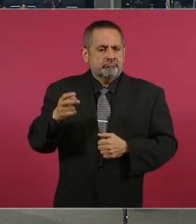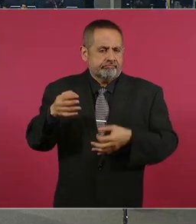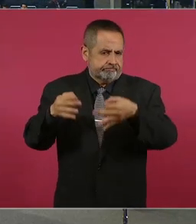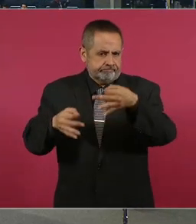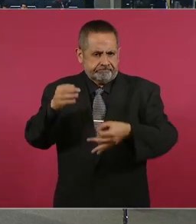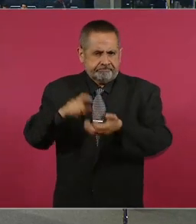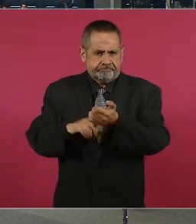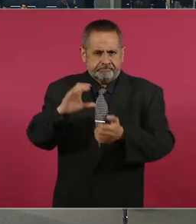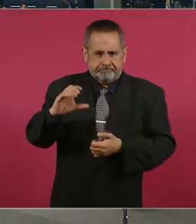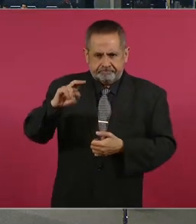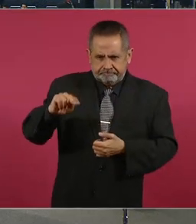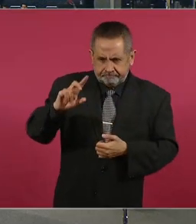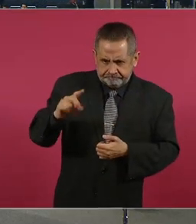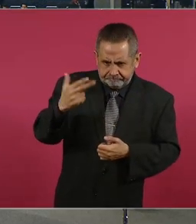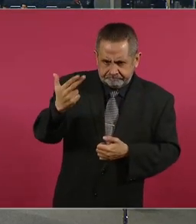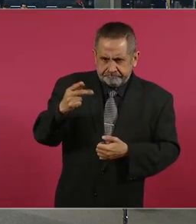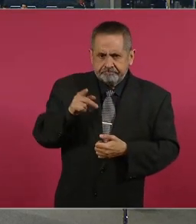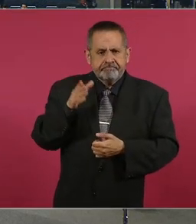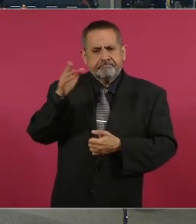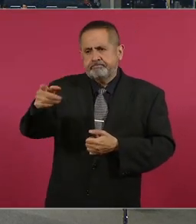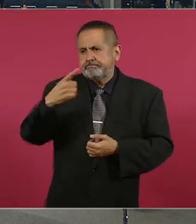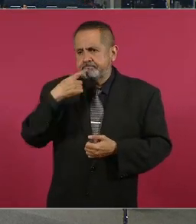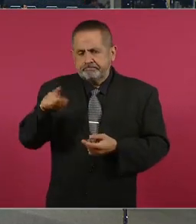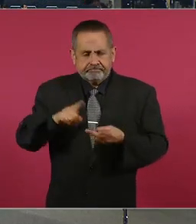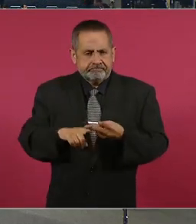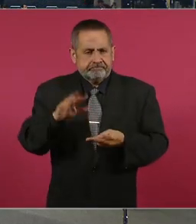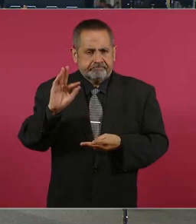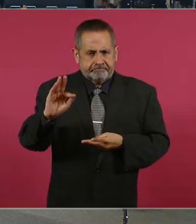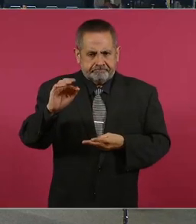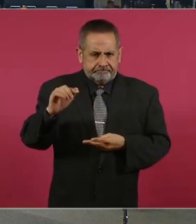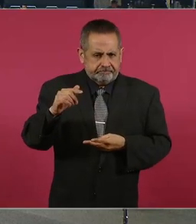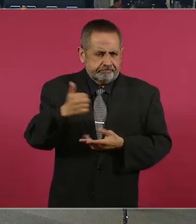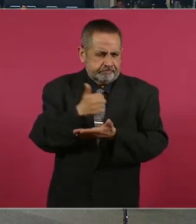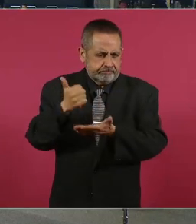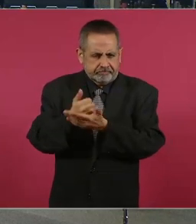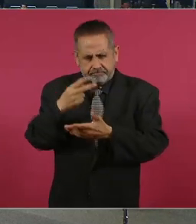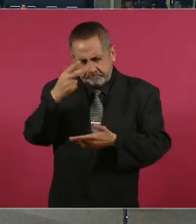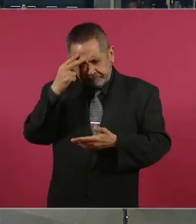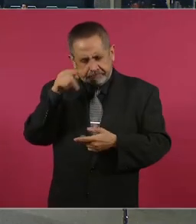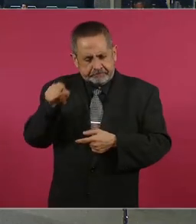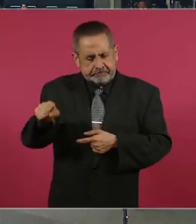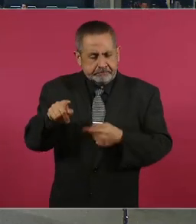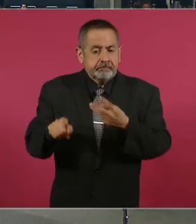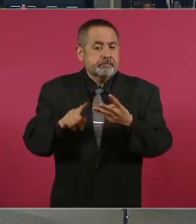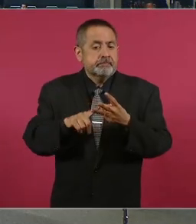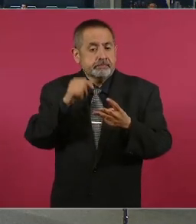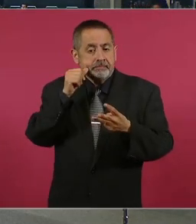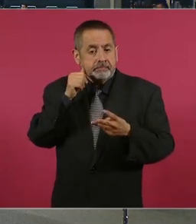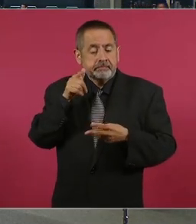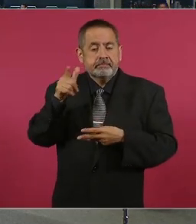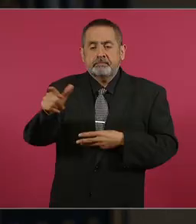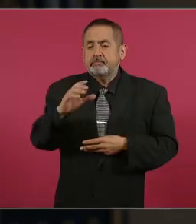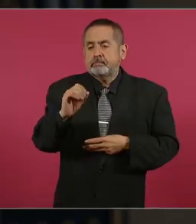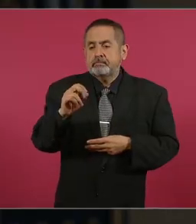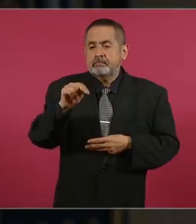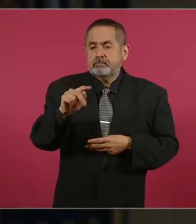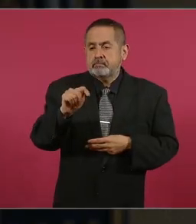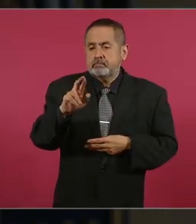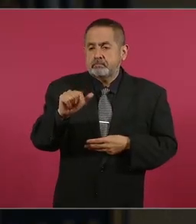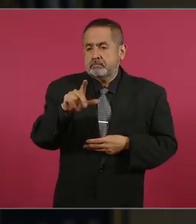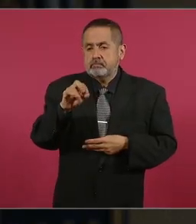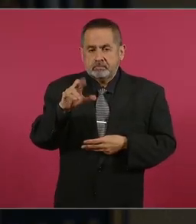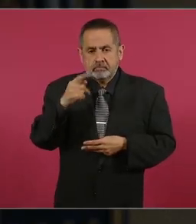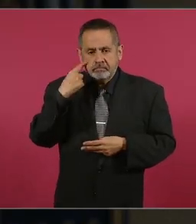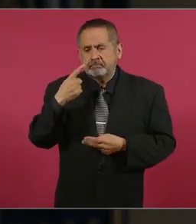Comisión Nacional de Derechos Humanos, a la Fiscalía de la Ciudad de México y el día de ayer fue a la Contraloría de la ciudad,